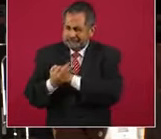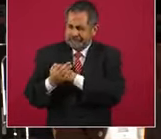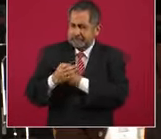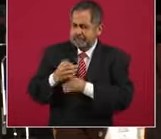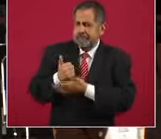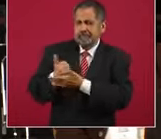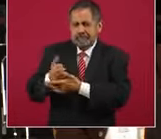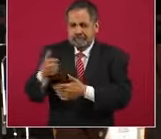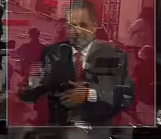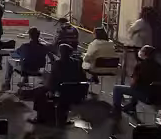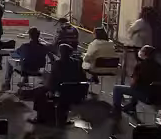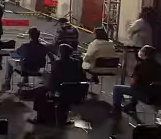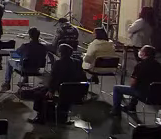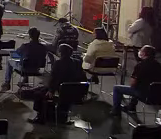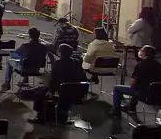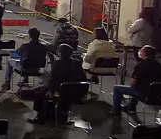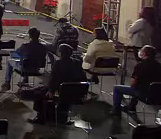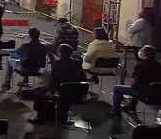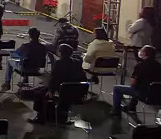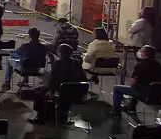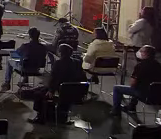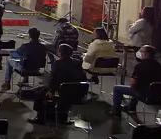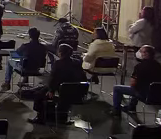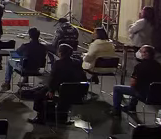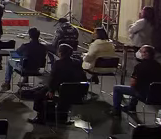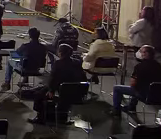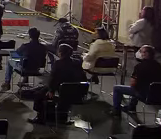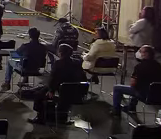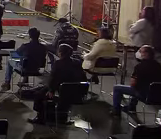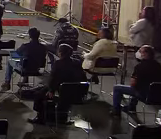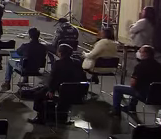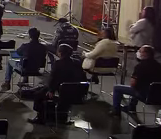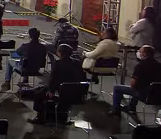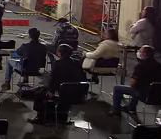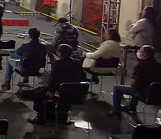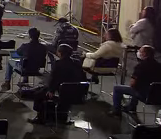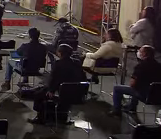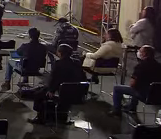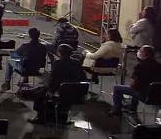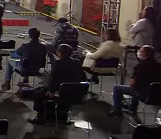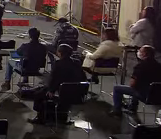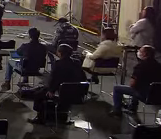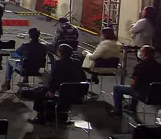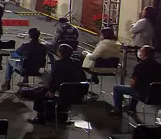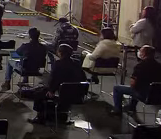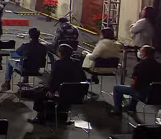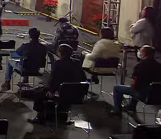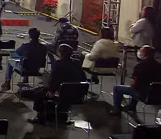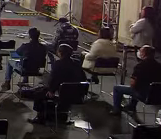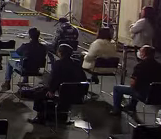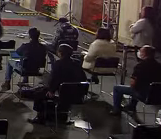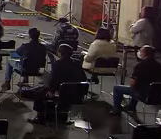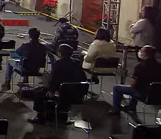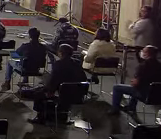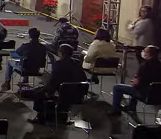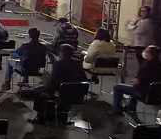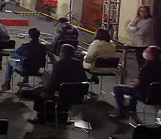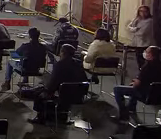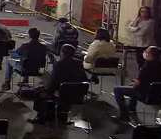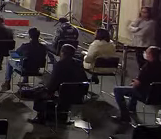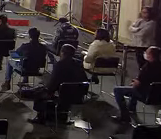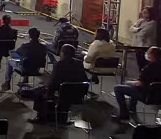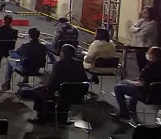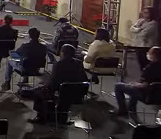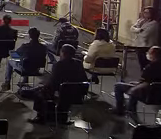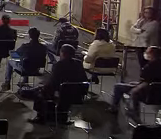recurre a una persona que de verdad pueda ayudar a estas funciones o a estas dependencias a funcionar mejor? Es